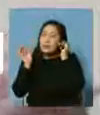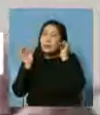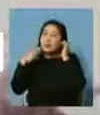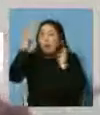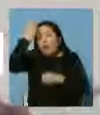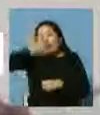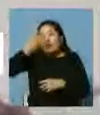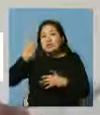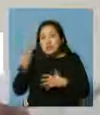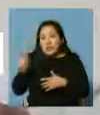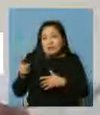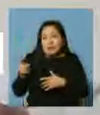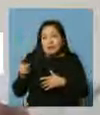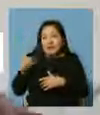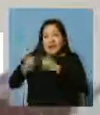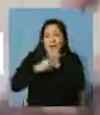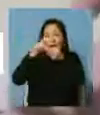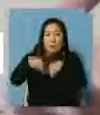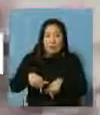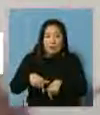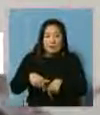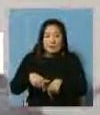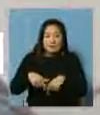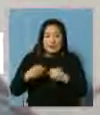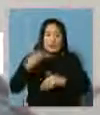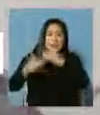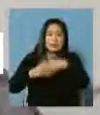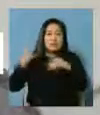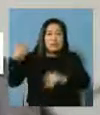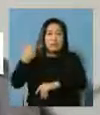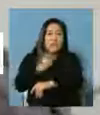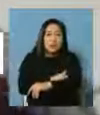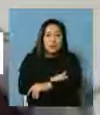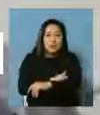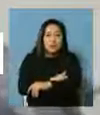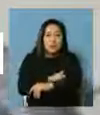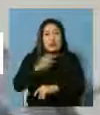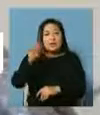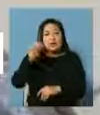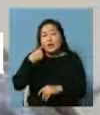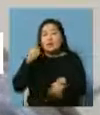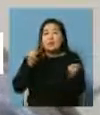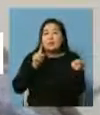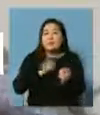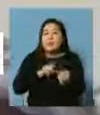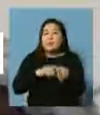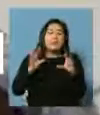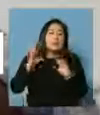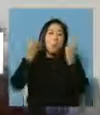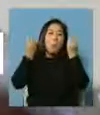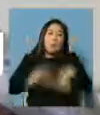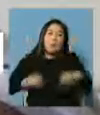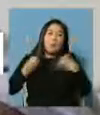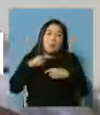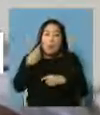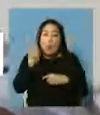oficial, Sí. hasta ahora, desarrollar una vacuna en tan poco tiempo realmente fantásticos.